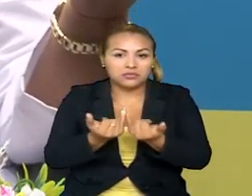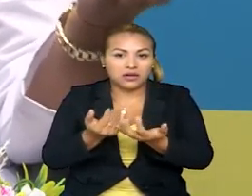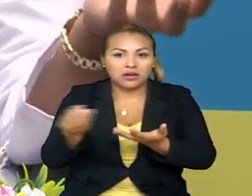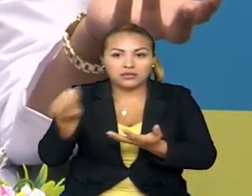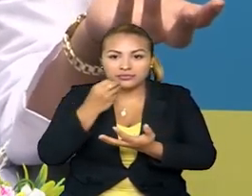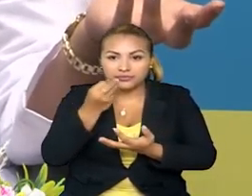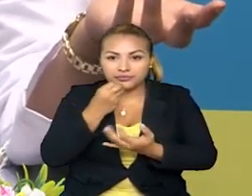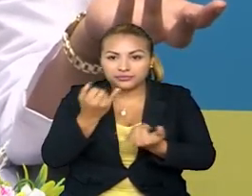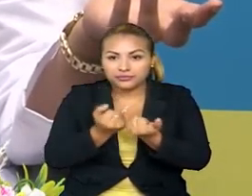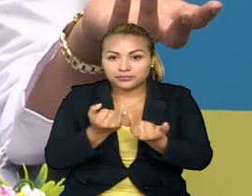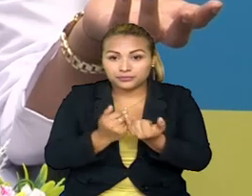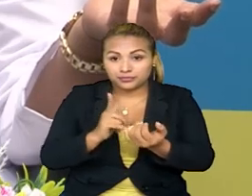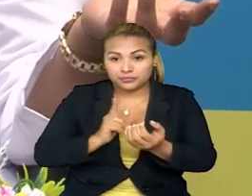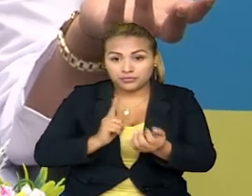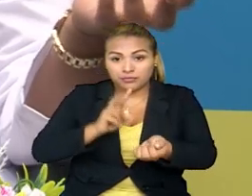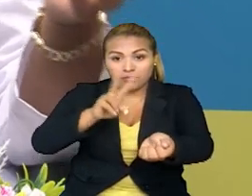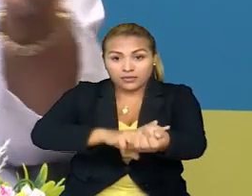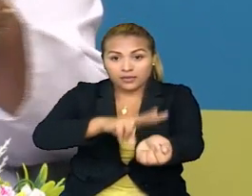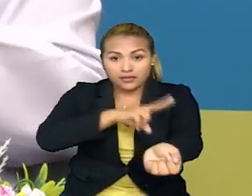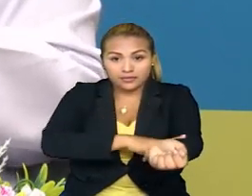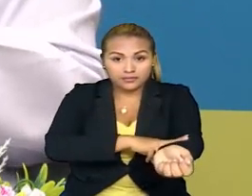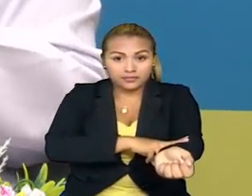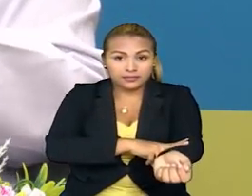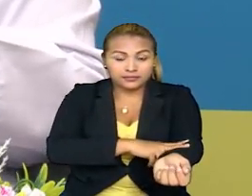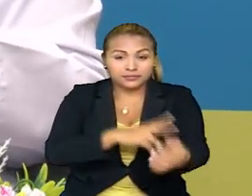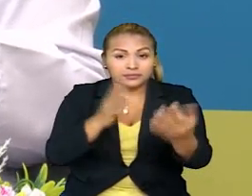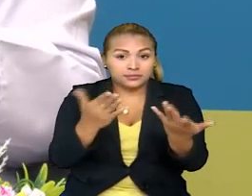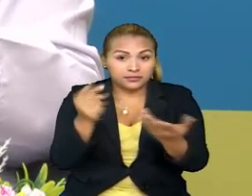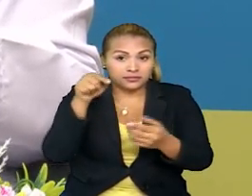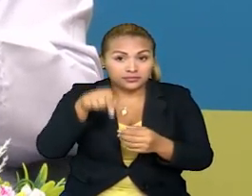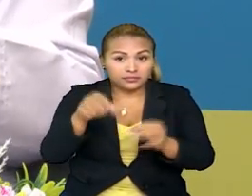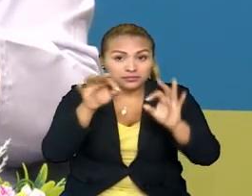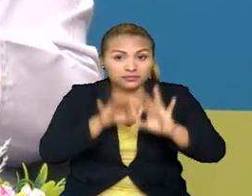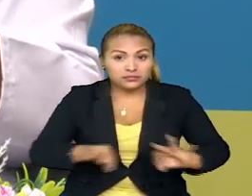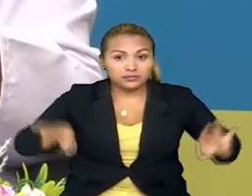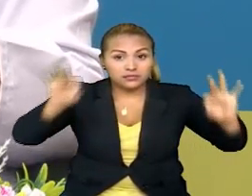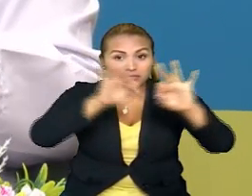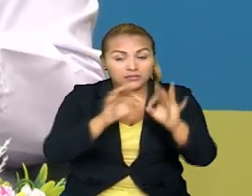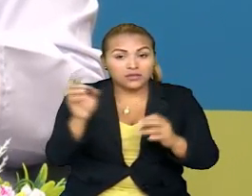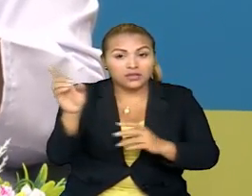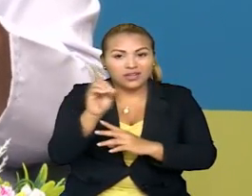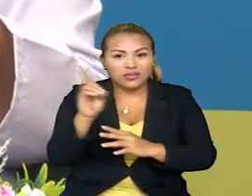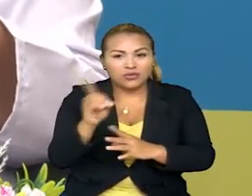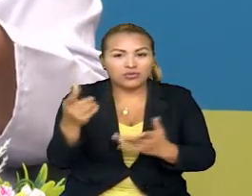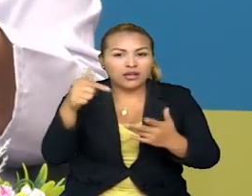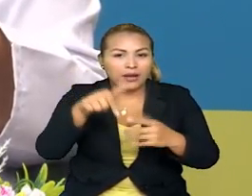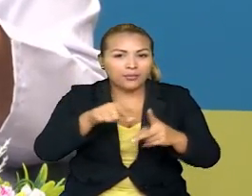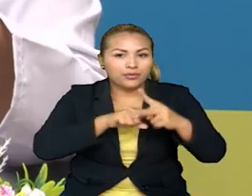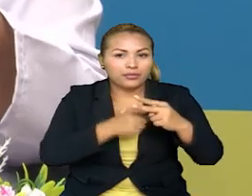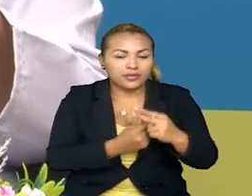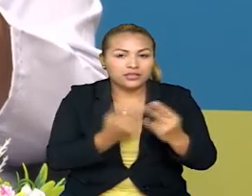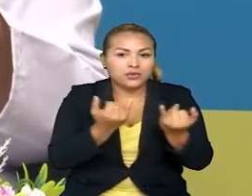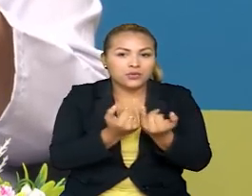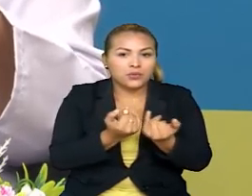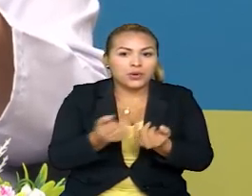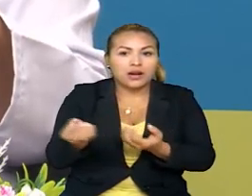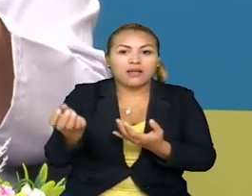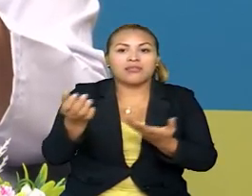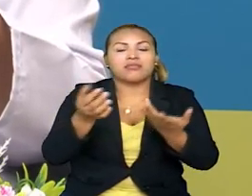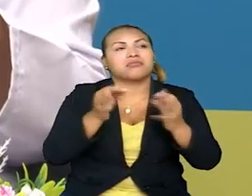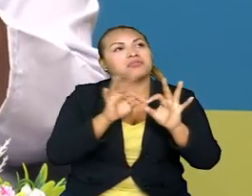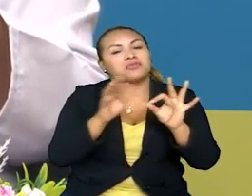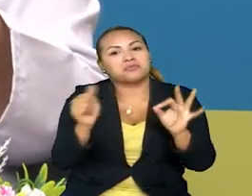sobrecargadas en multivitaminas entonces de dónde vamos a tener esto de los alimentos naturales de